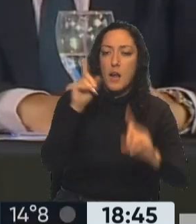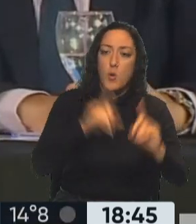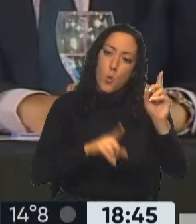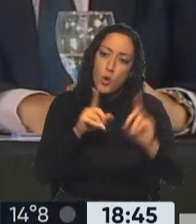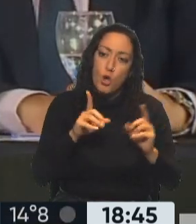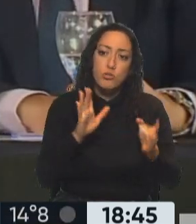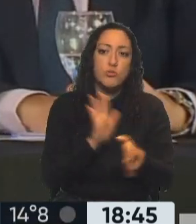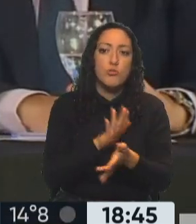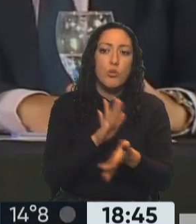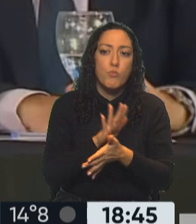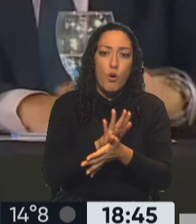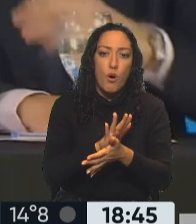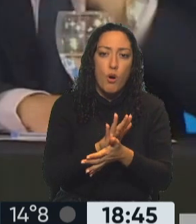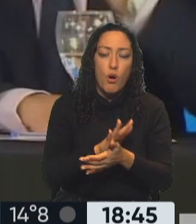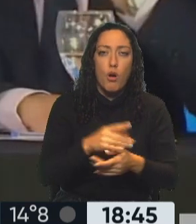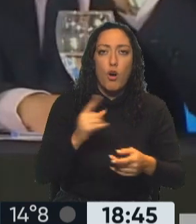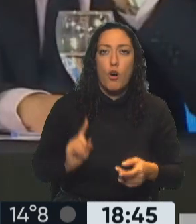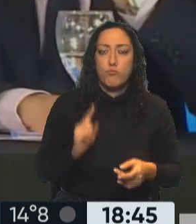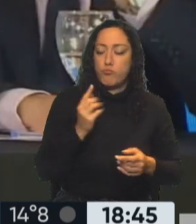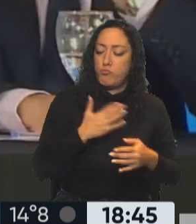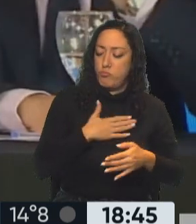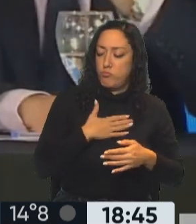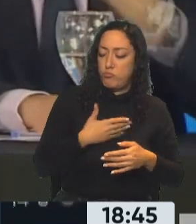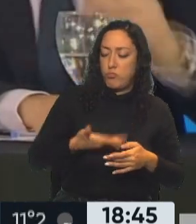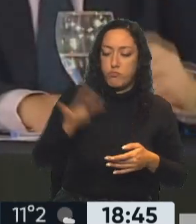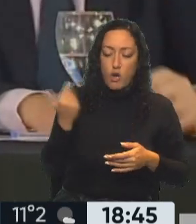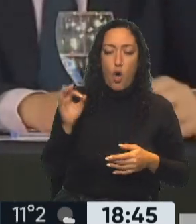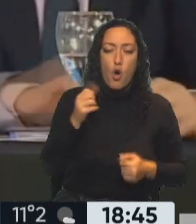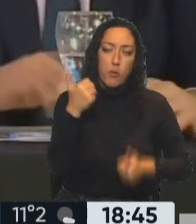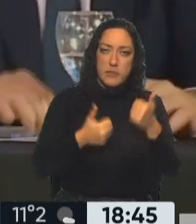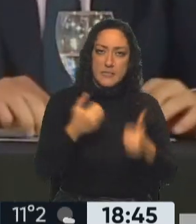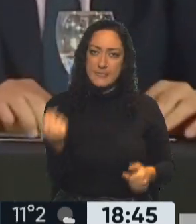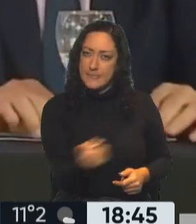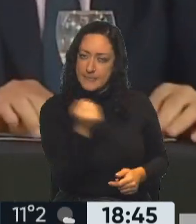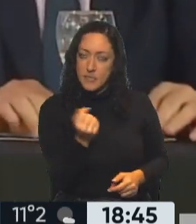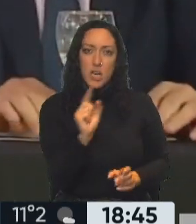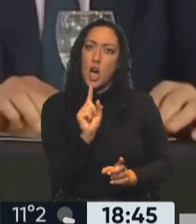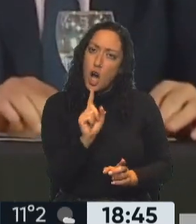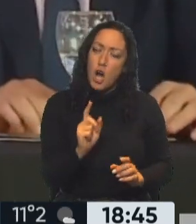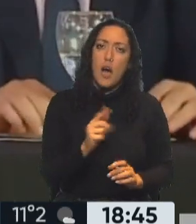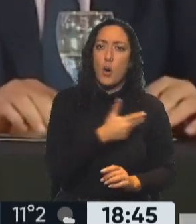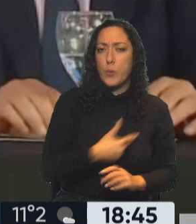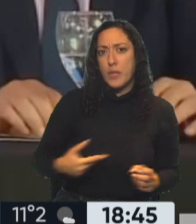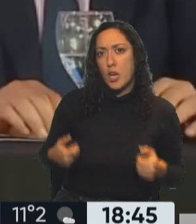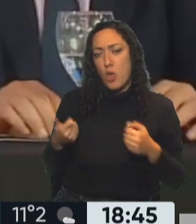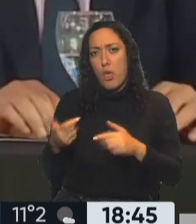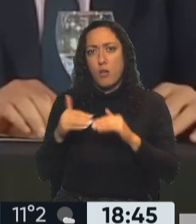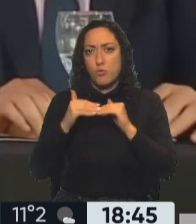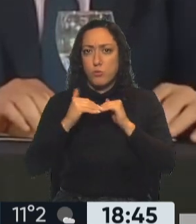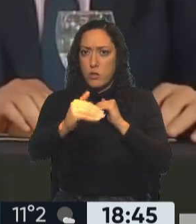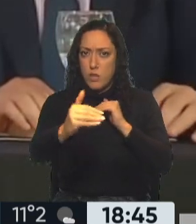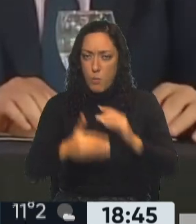saque la vanidad personal de o el deseo de competir sino que le dé al gobierno sustentabilidad